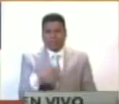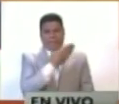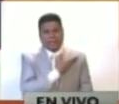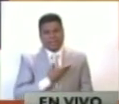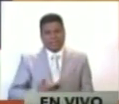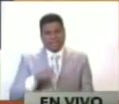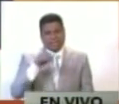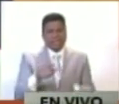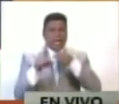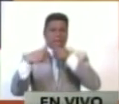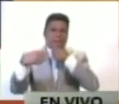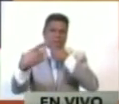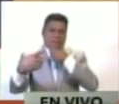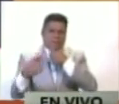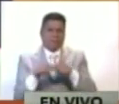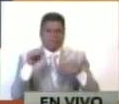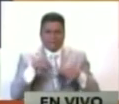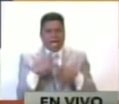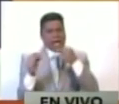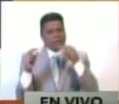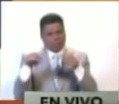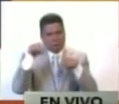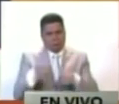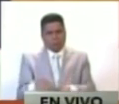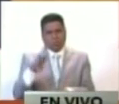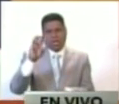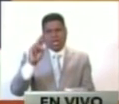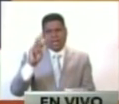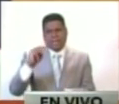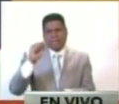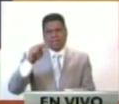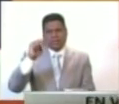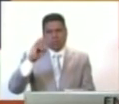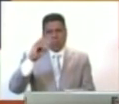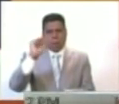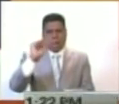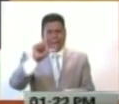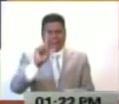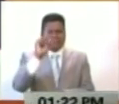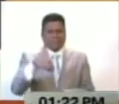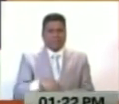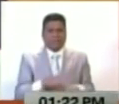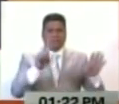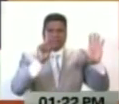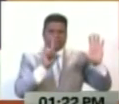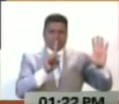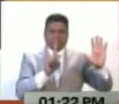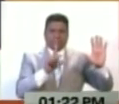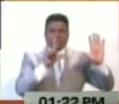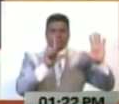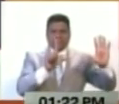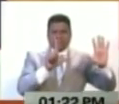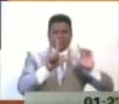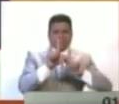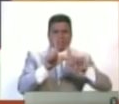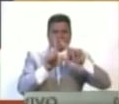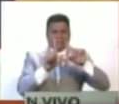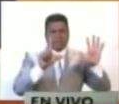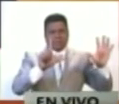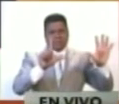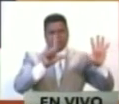rueda de prensa, sino también presidimos la cumbre de el ASPA, los países América del